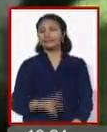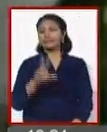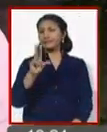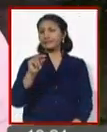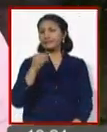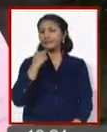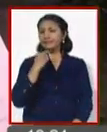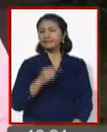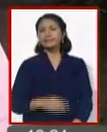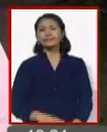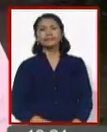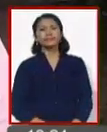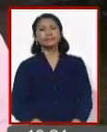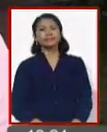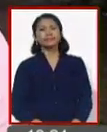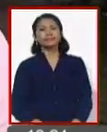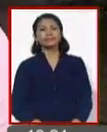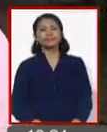no, por lo que